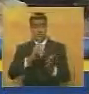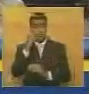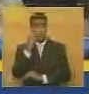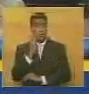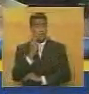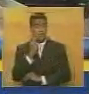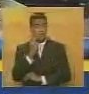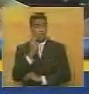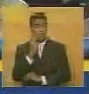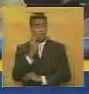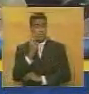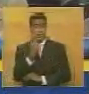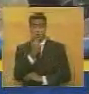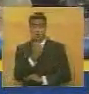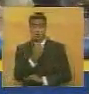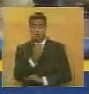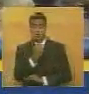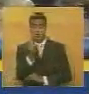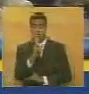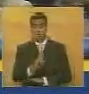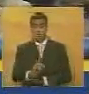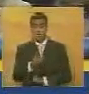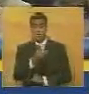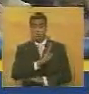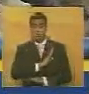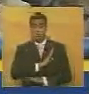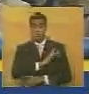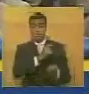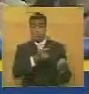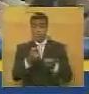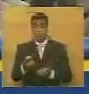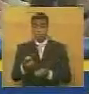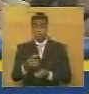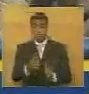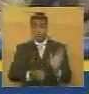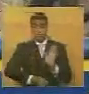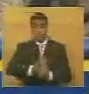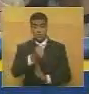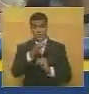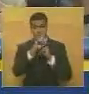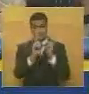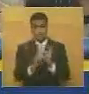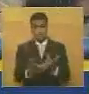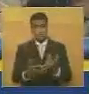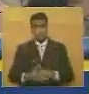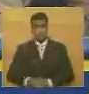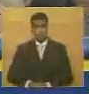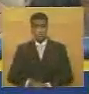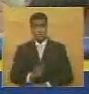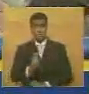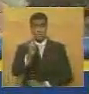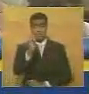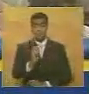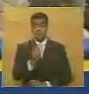y los propietarios exigen manejar ellos su propio condominio y ahí hay una gran incertidumbre. La